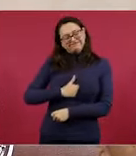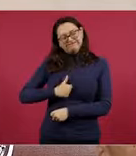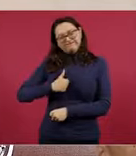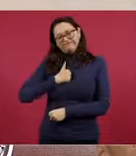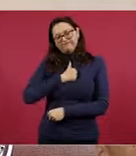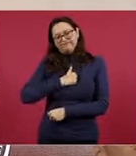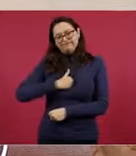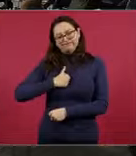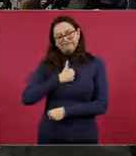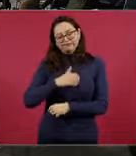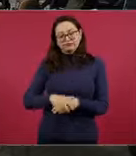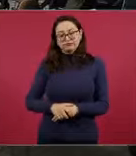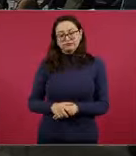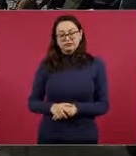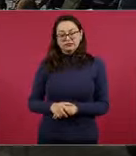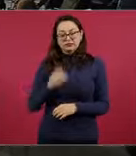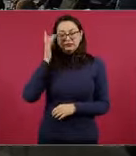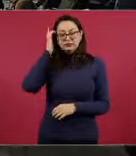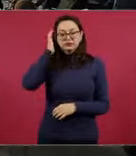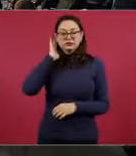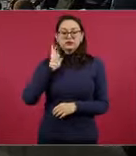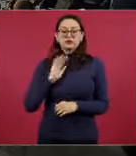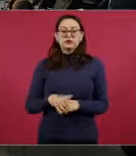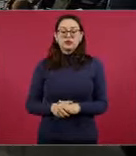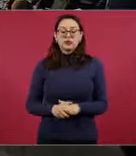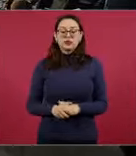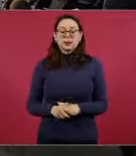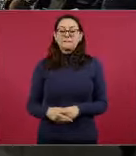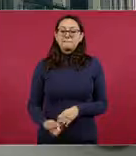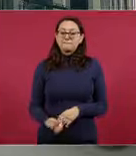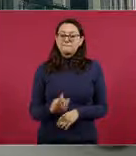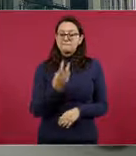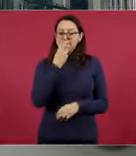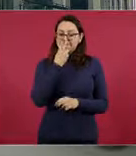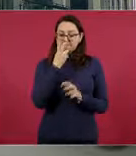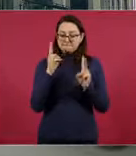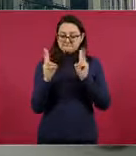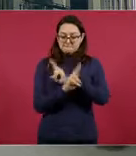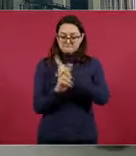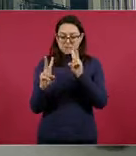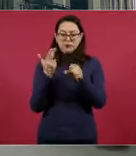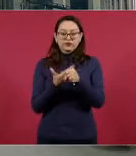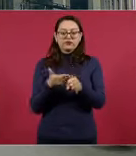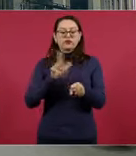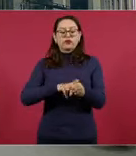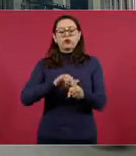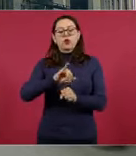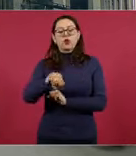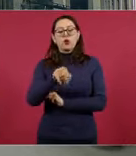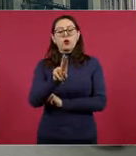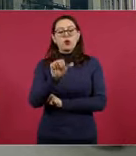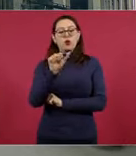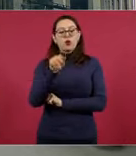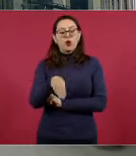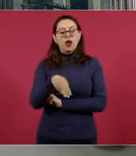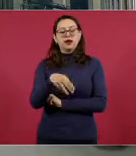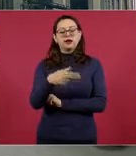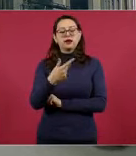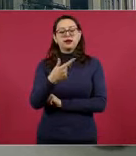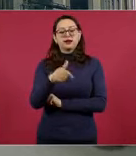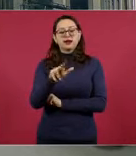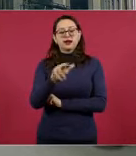Pero ¿cómo dices que está? Está intubado, está internado en el hospital Juan Graham. Esto fue debido a